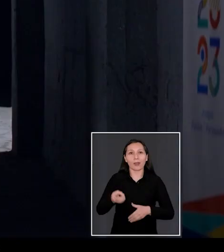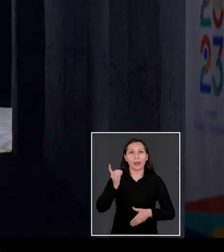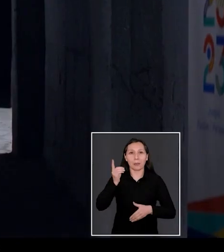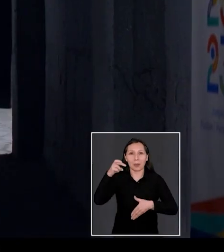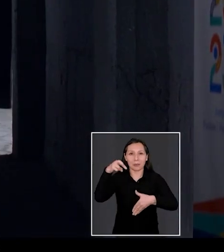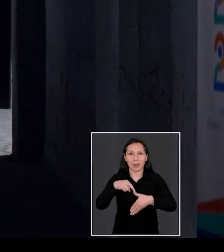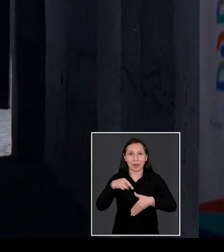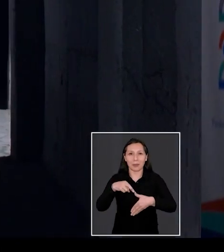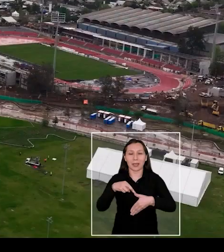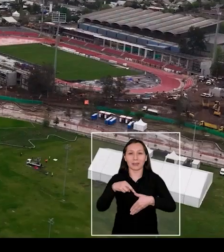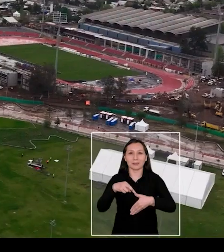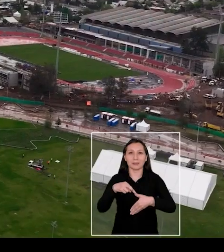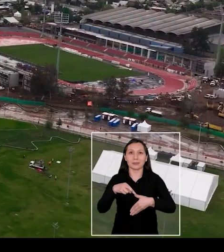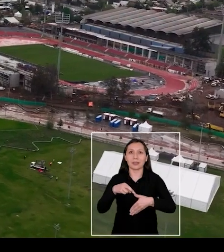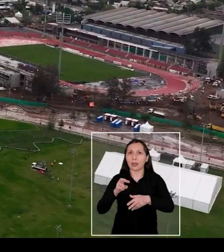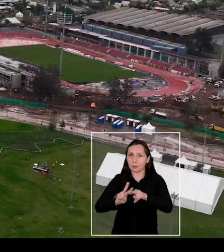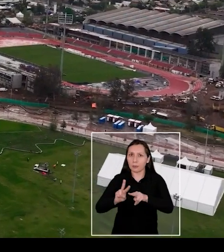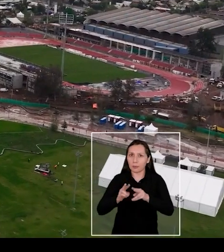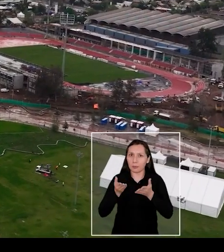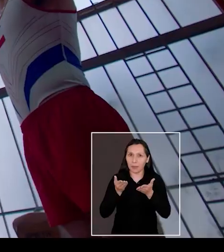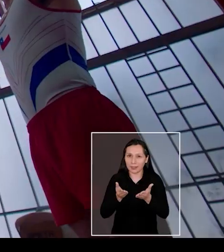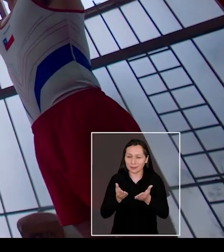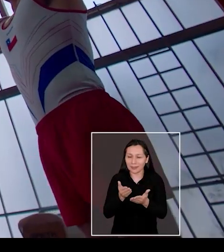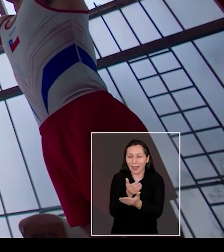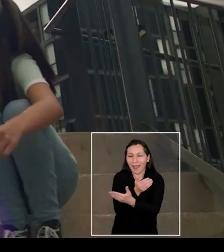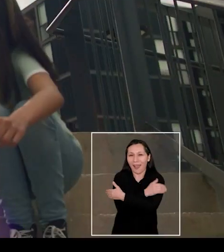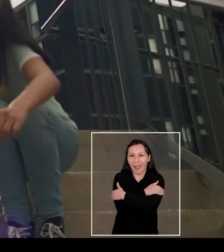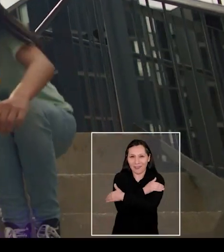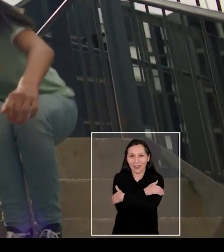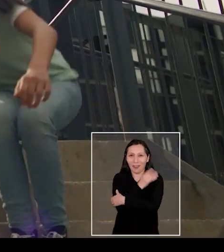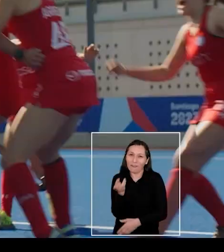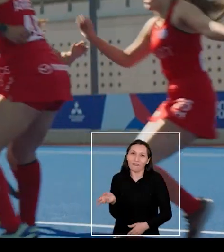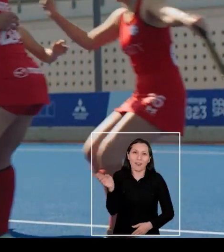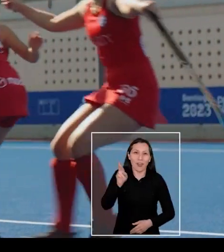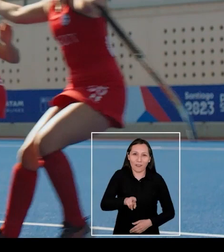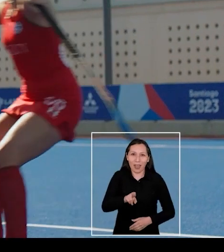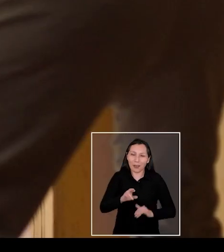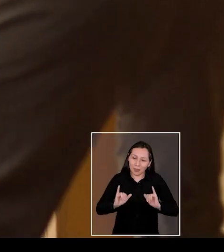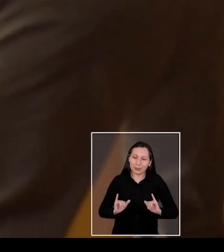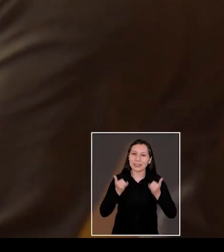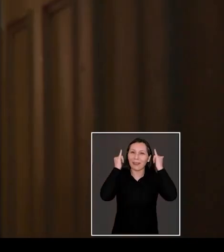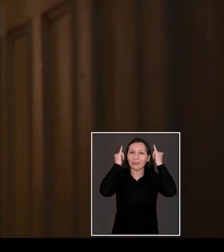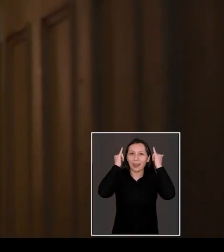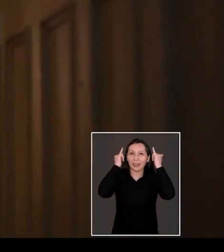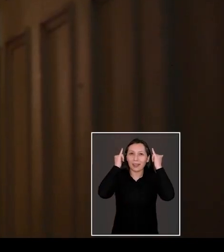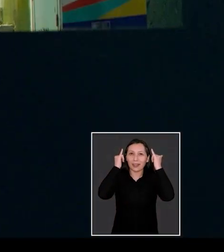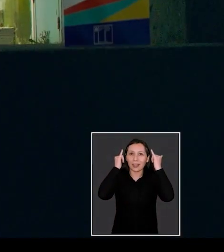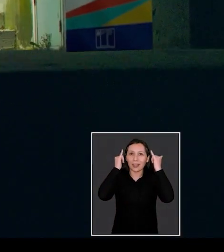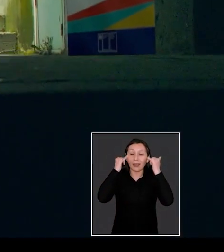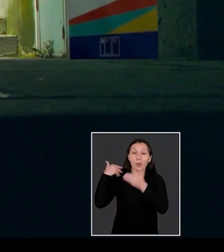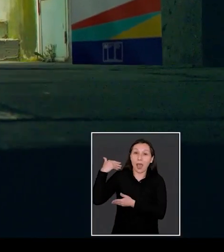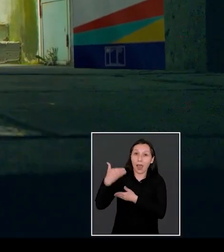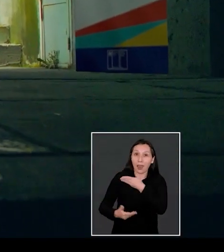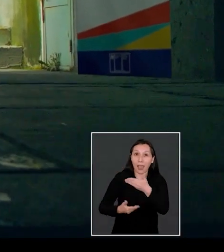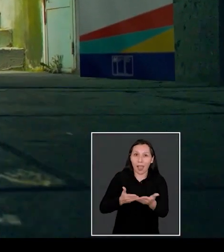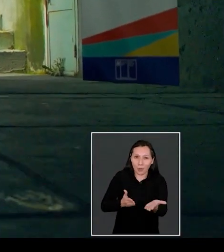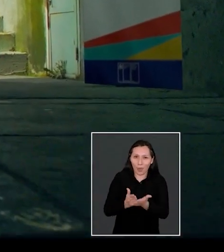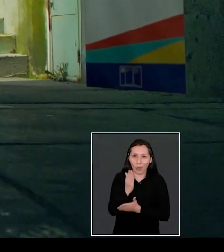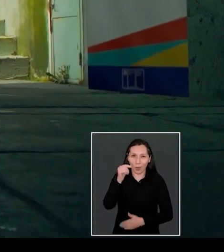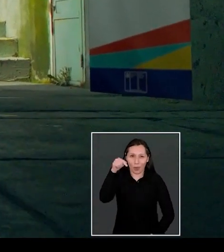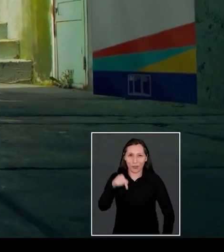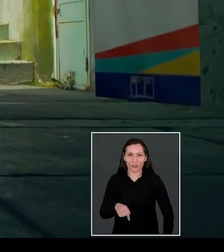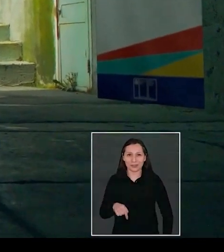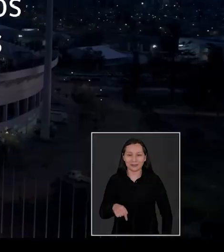para Panamericanos Prepárense abrácense y volvamos a celebrar porque el legado